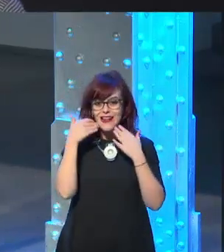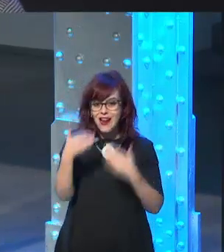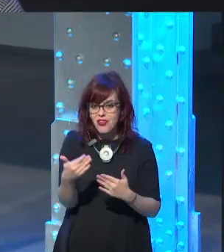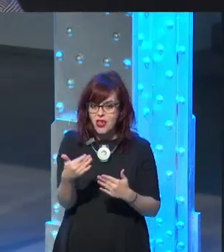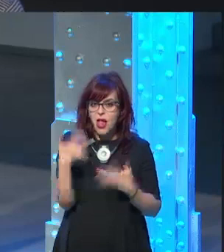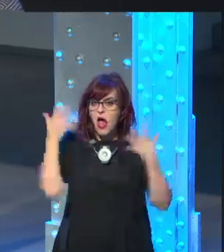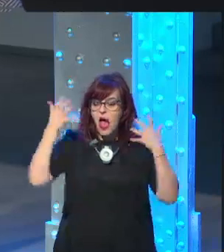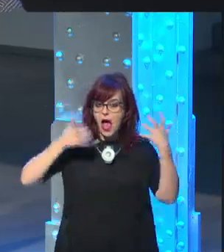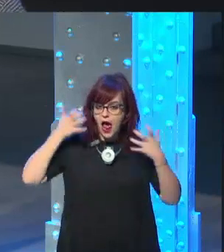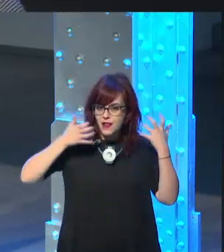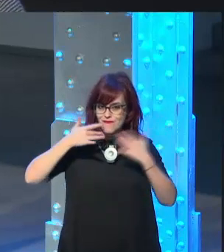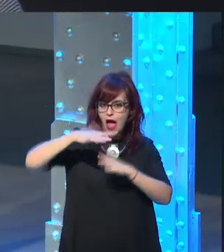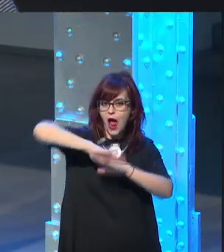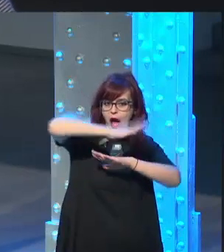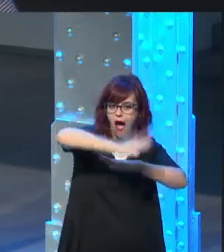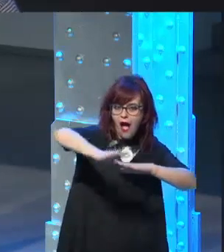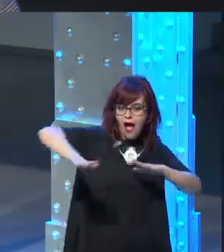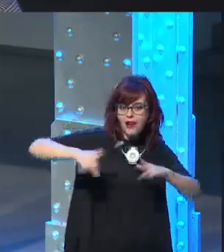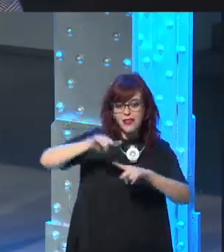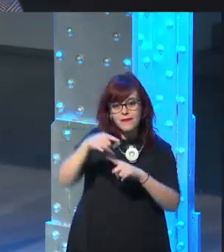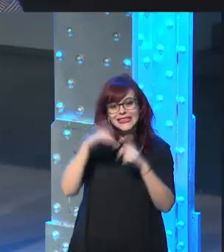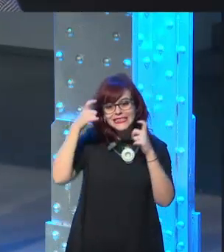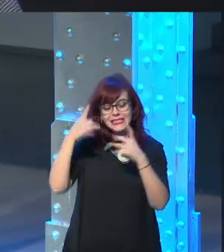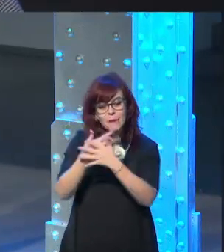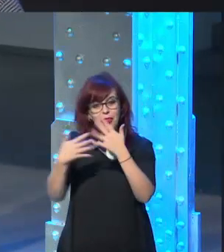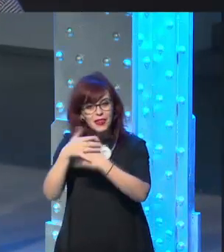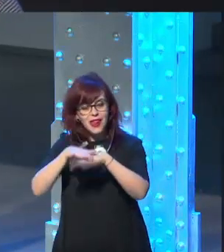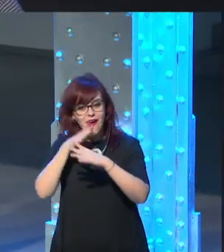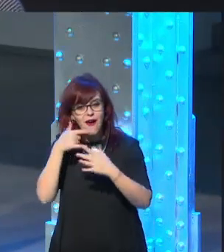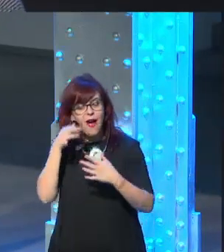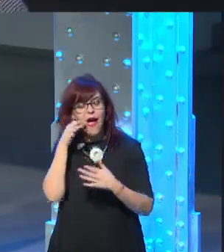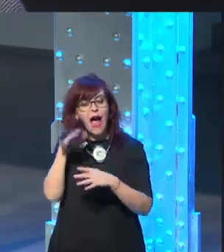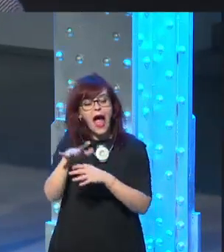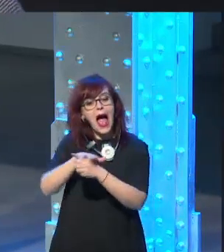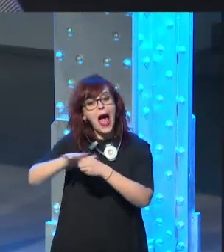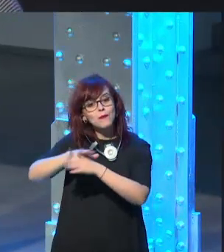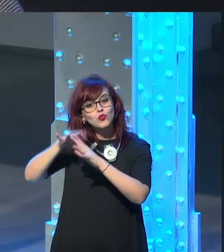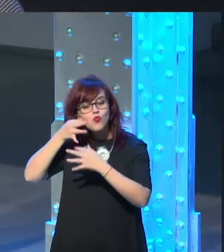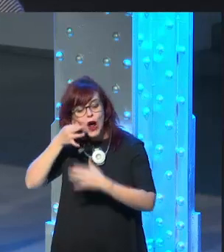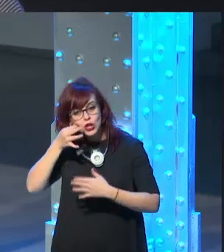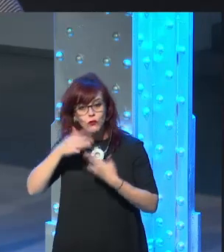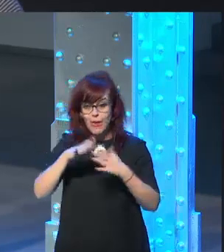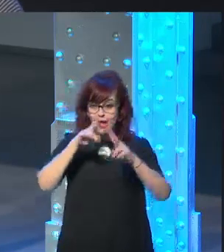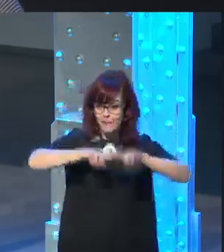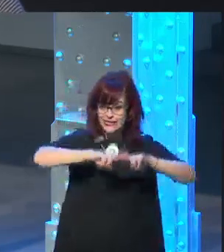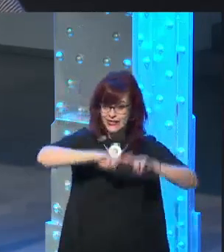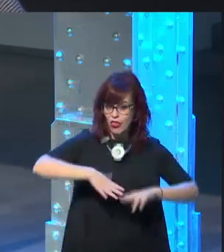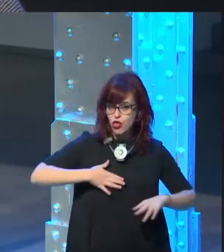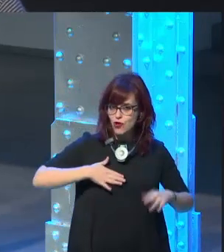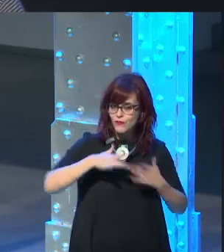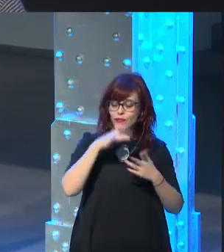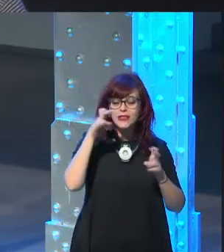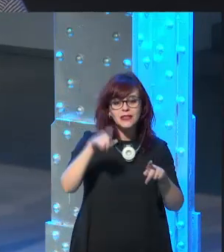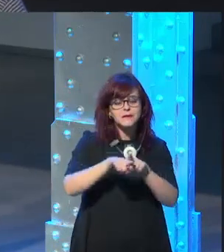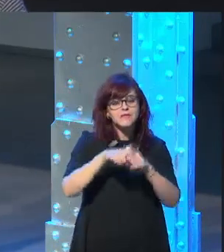de ese mar de hábitat humano, ¿no? Entonces los animales pueden ayudarlas y mi investigación aborda